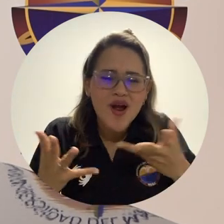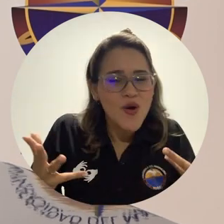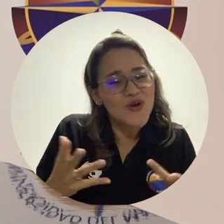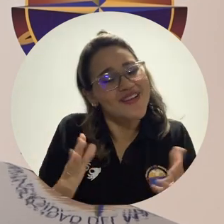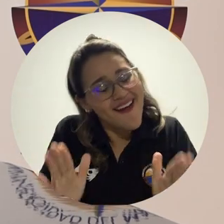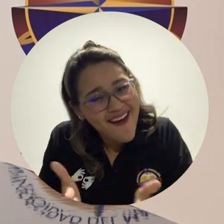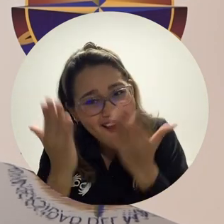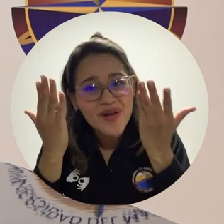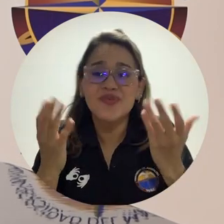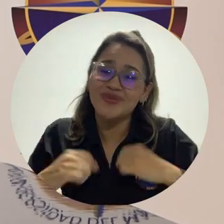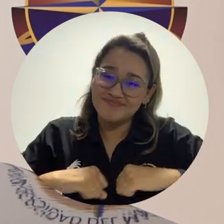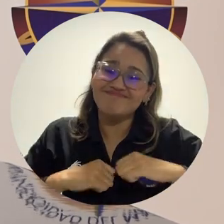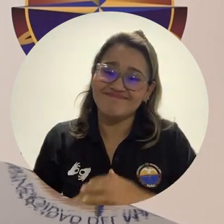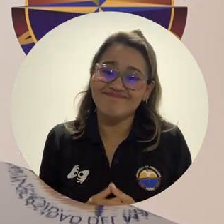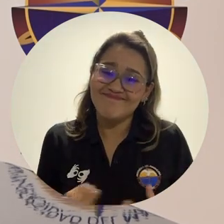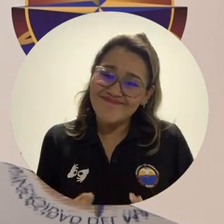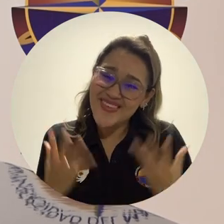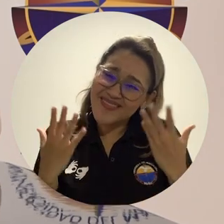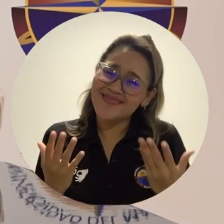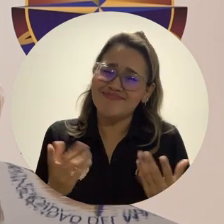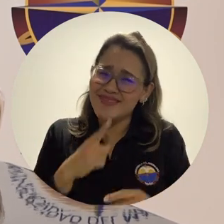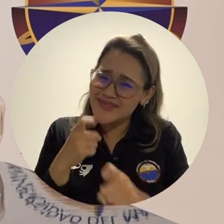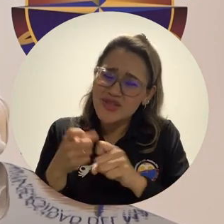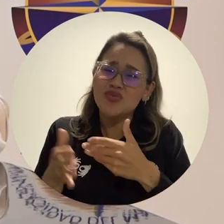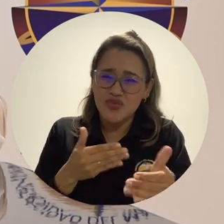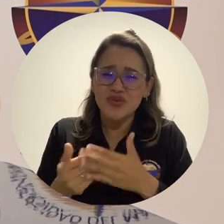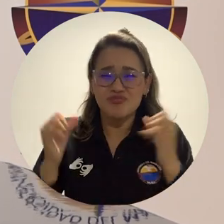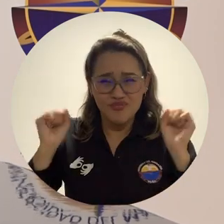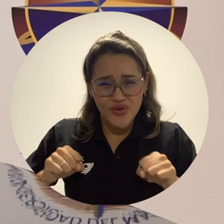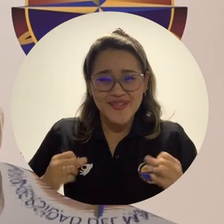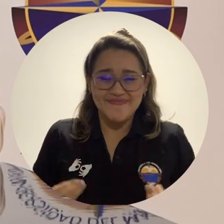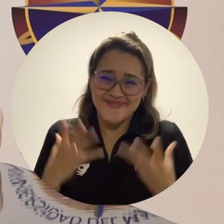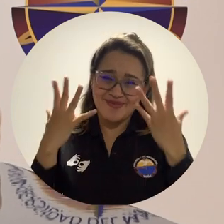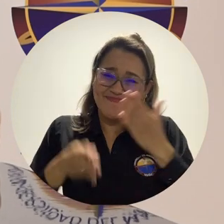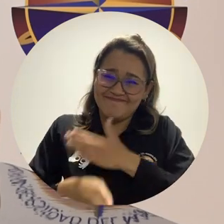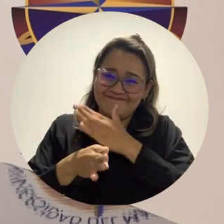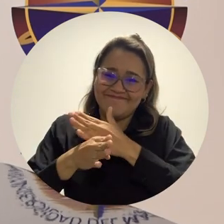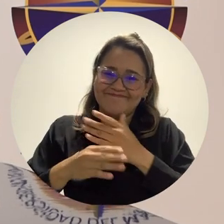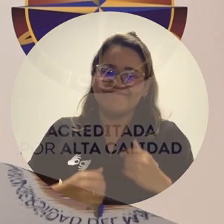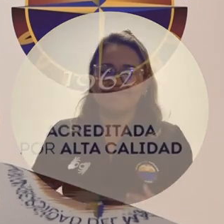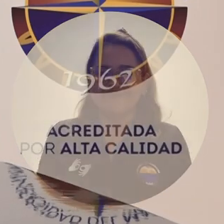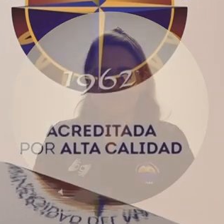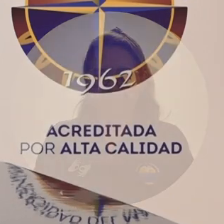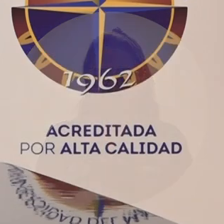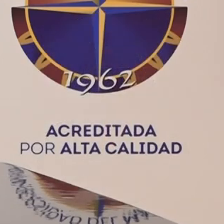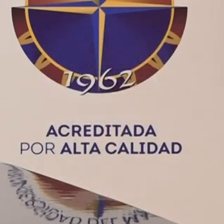manejo adecuado a sus emociones, a la frustración, a la tristeza, a la alegría.